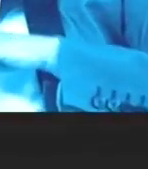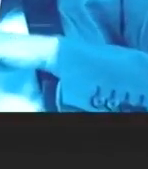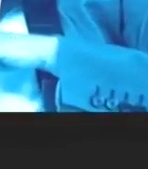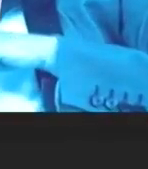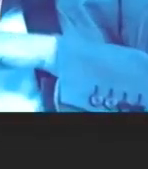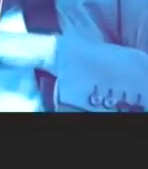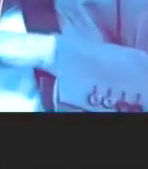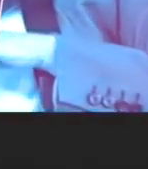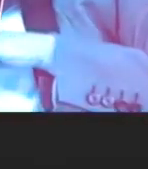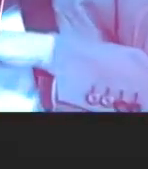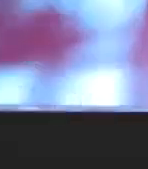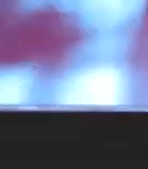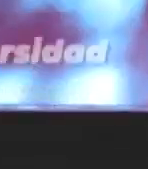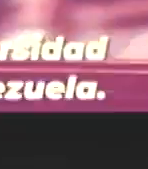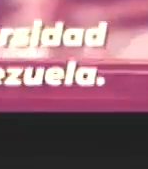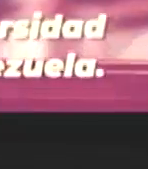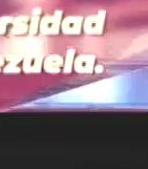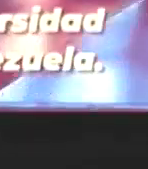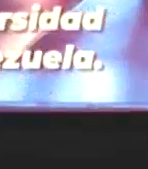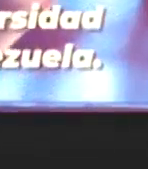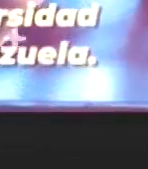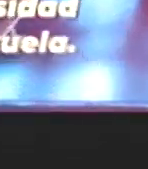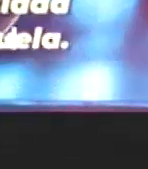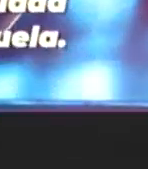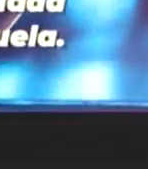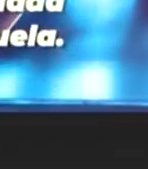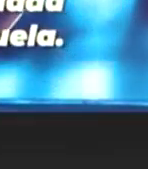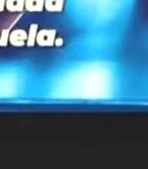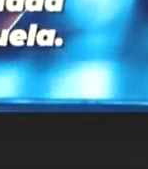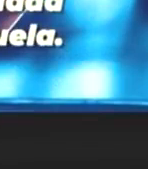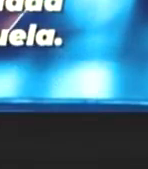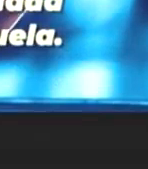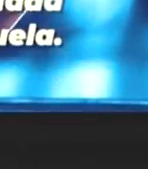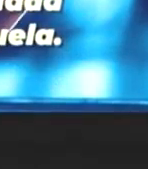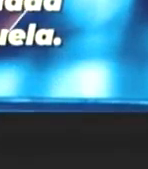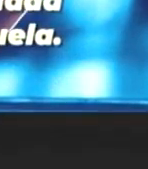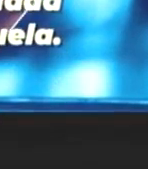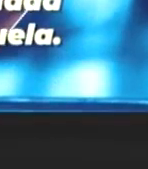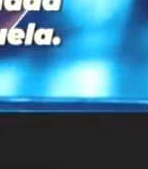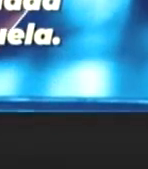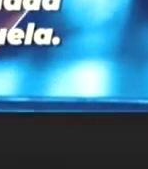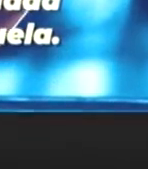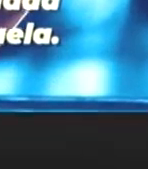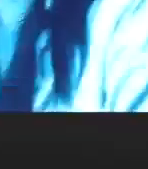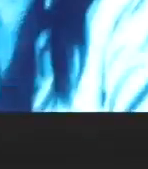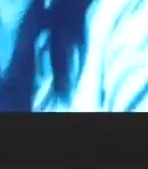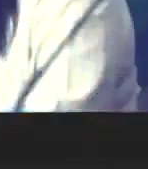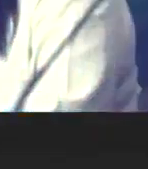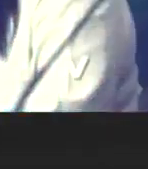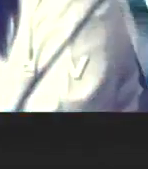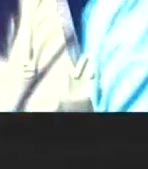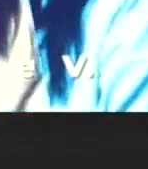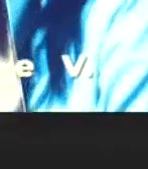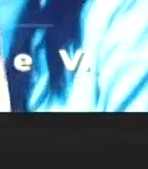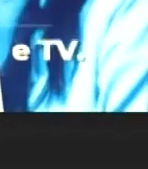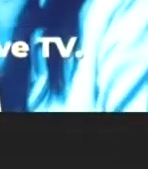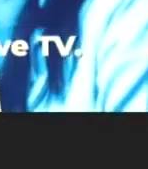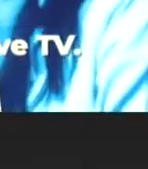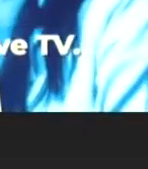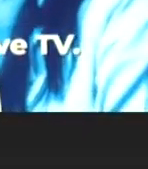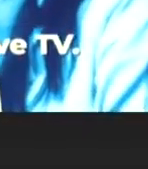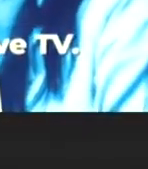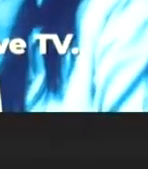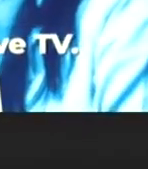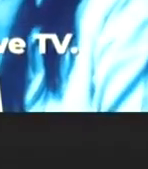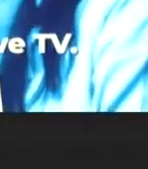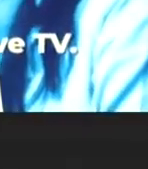licenciada en Artes Mención Cine, egresada de la Universidad Central de Venezuela. fundadora de